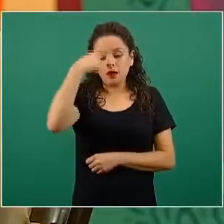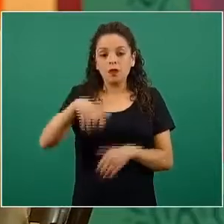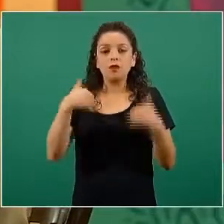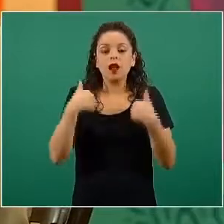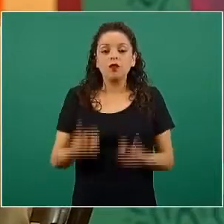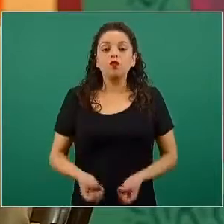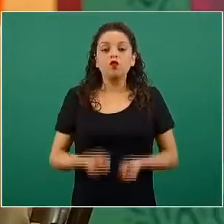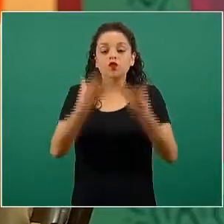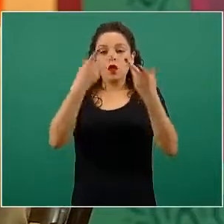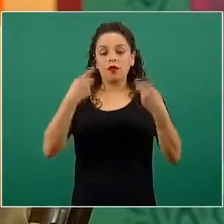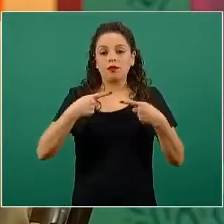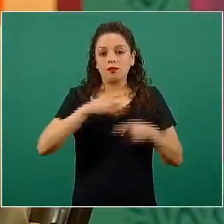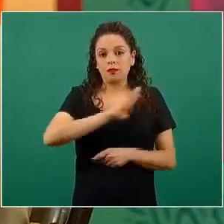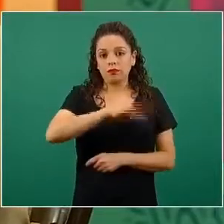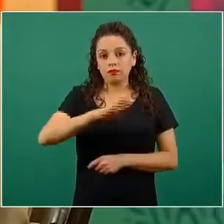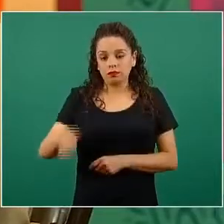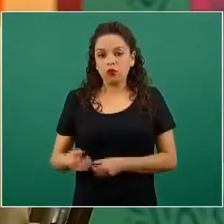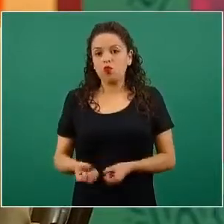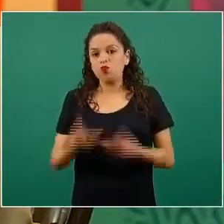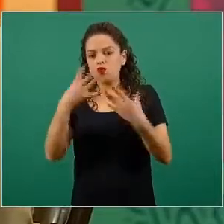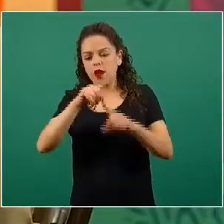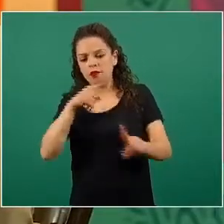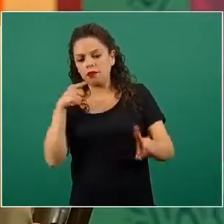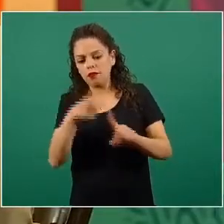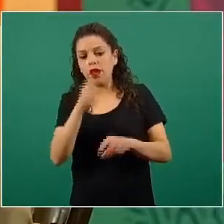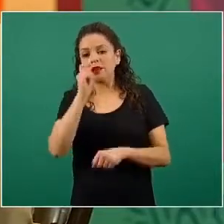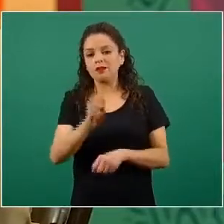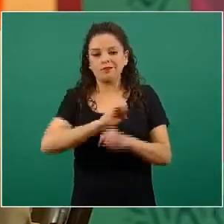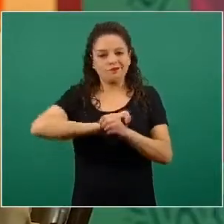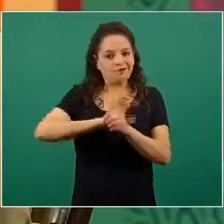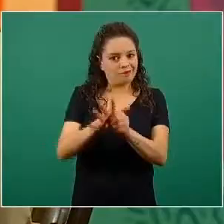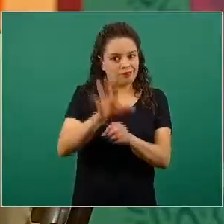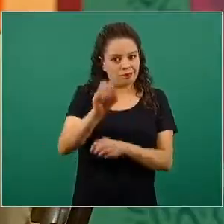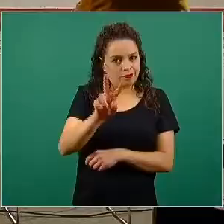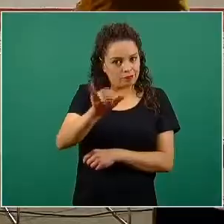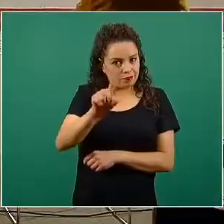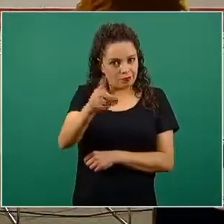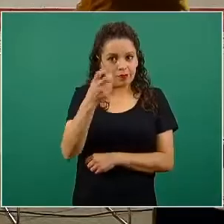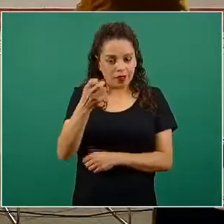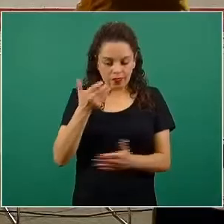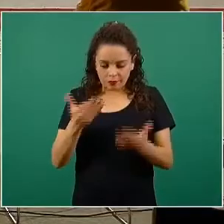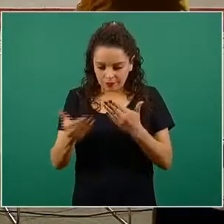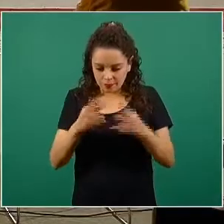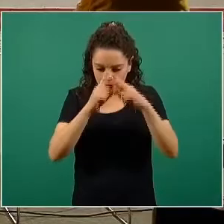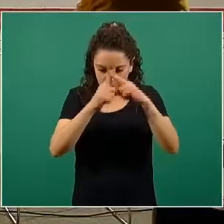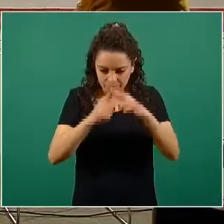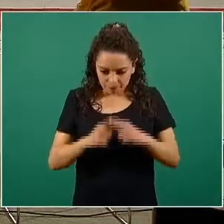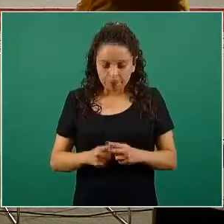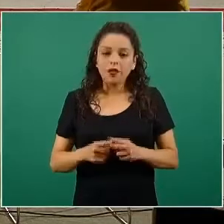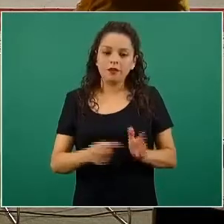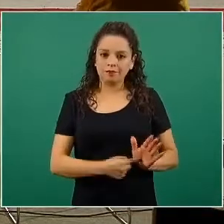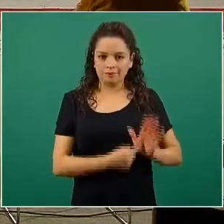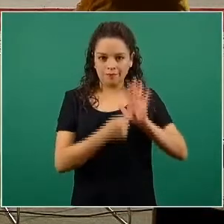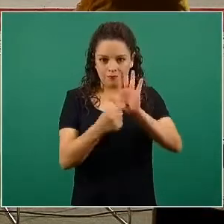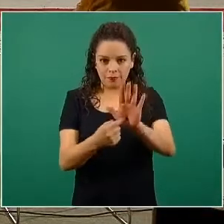muertes cuántas pueden ser atribuibles directamente a COVID, y esta es la estimación que sacaron. Entonces, con